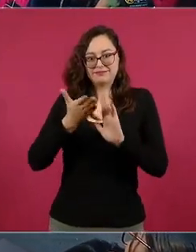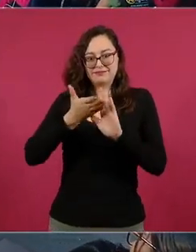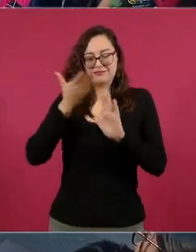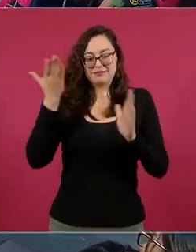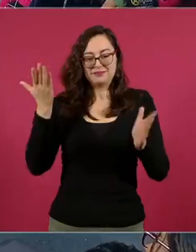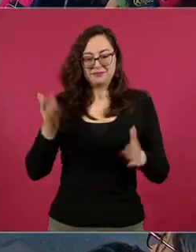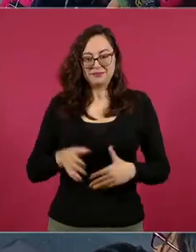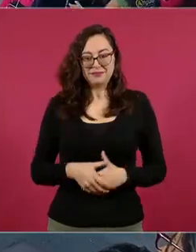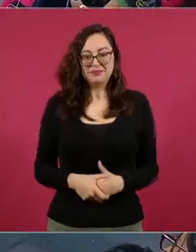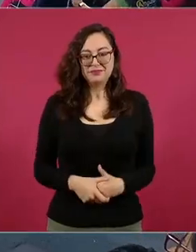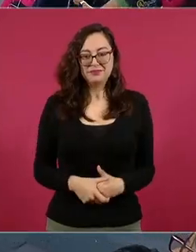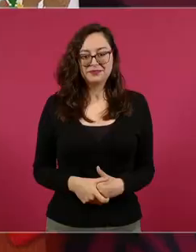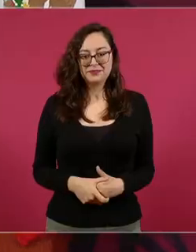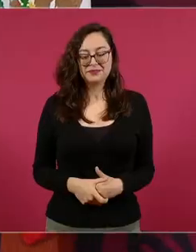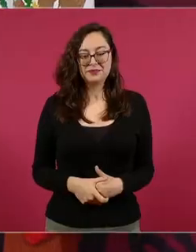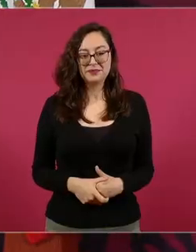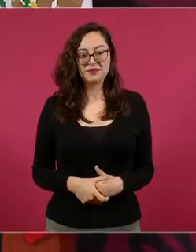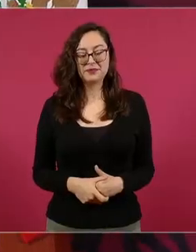Esto lo hicimos,